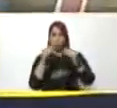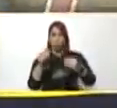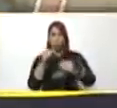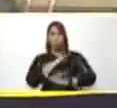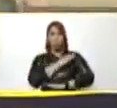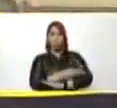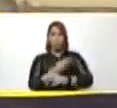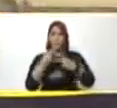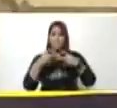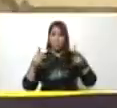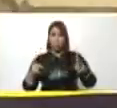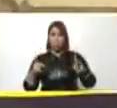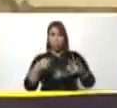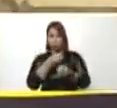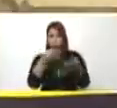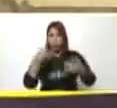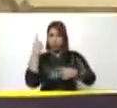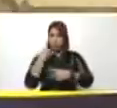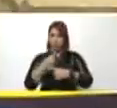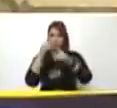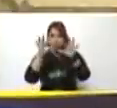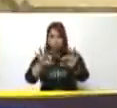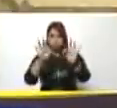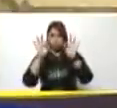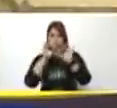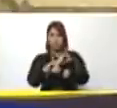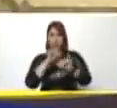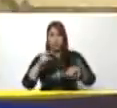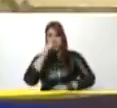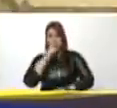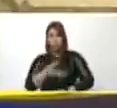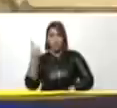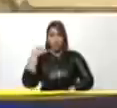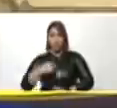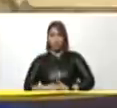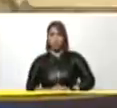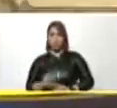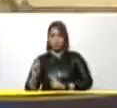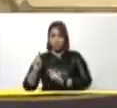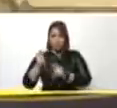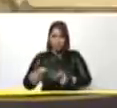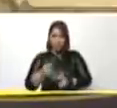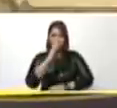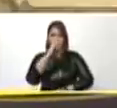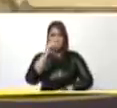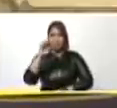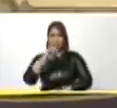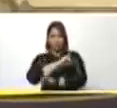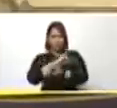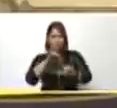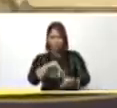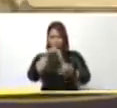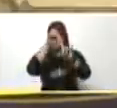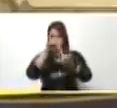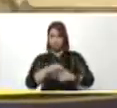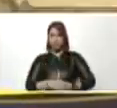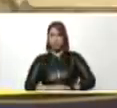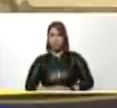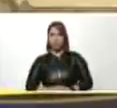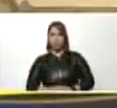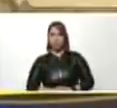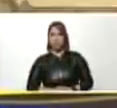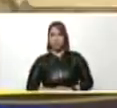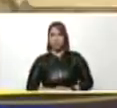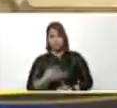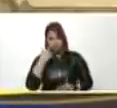toca designar. Ya el año pasado designaron al Consejo Nacional Electoral. Y fíjense